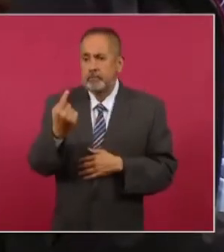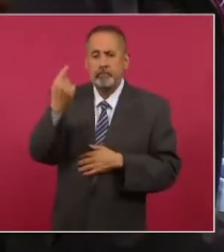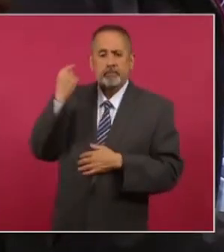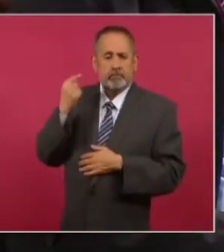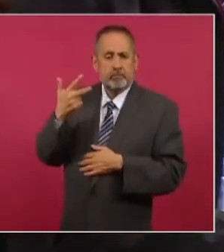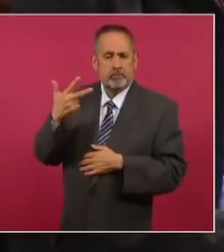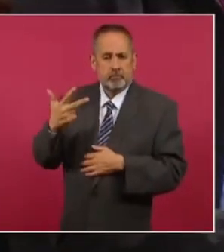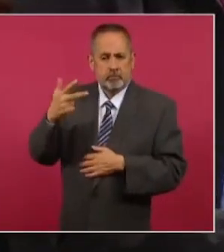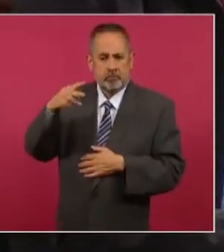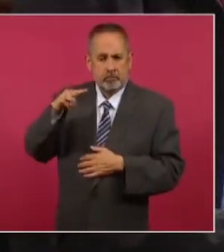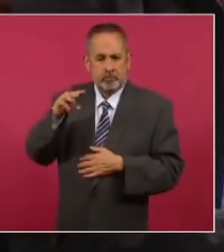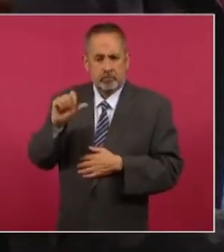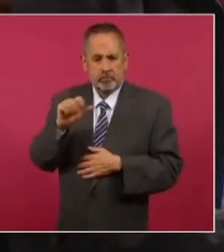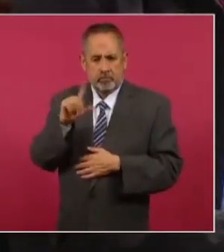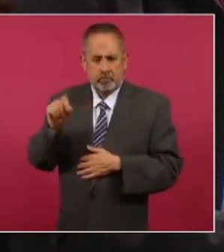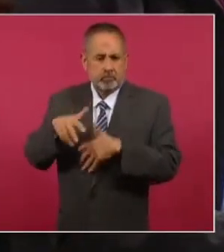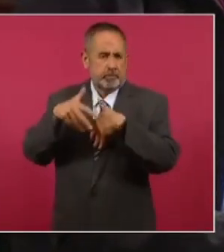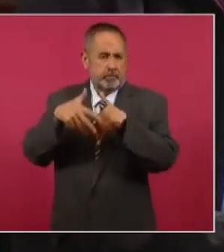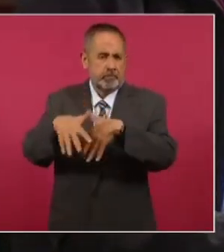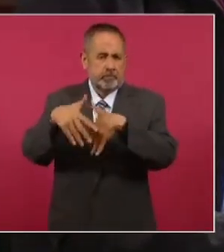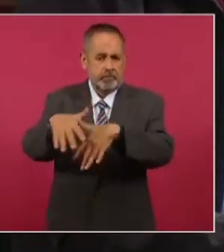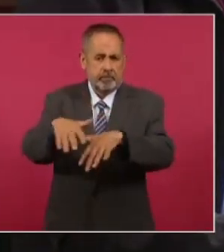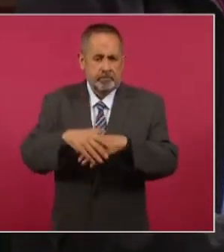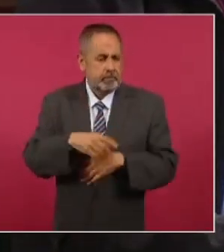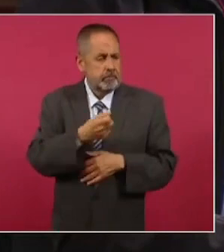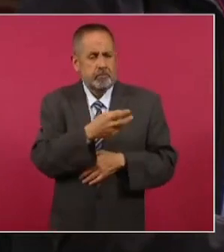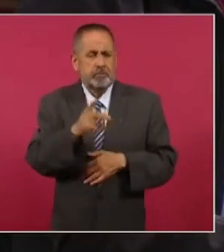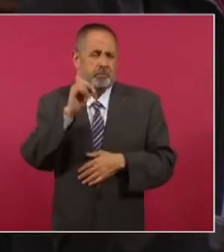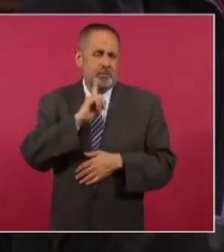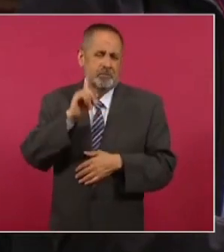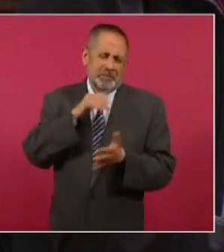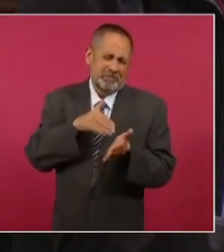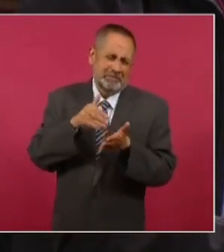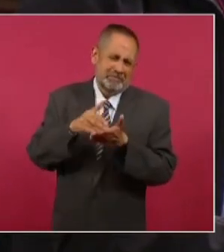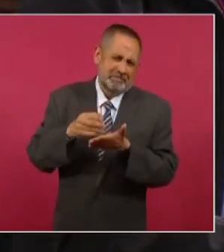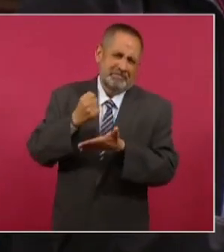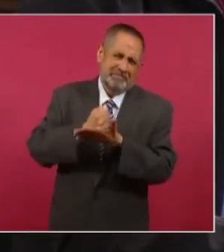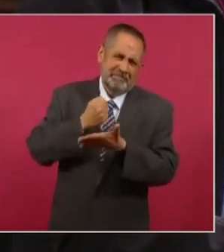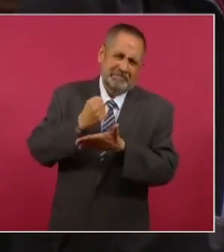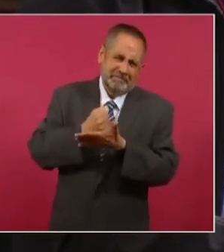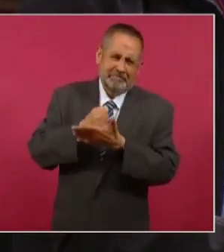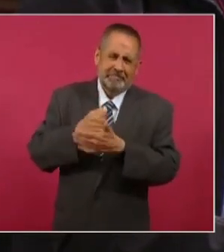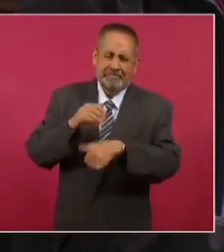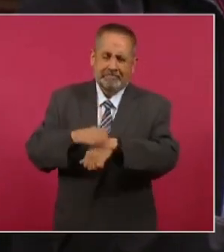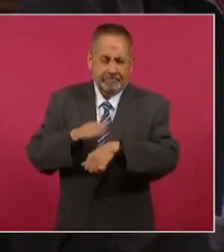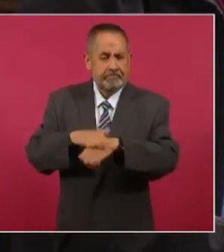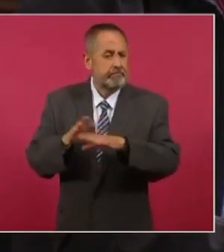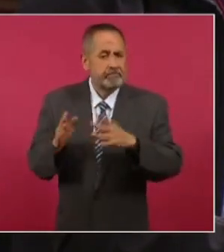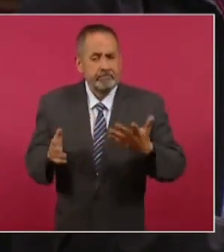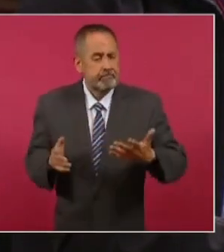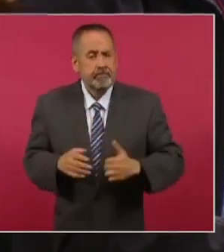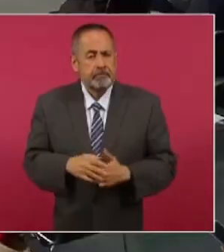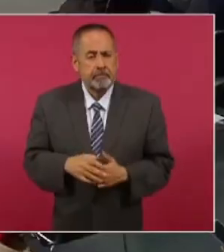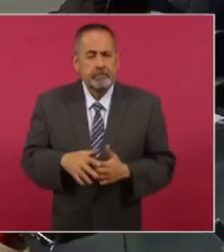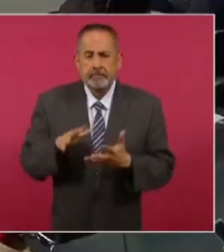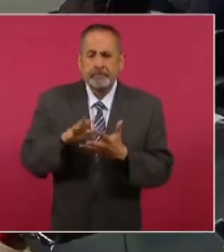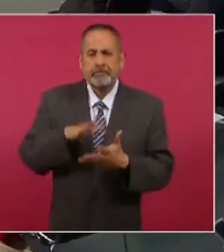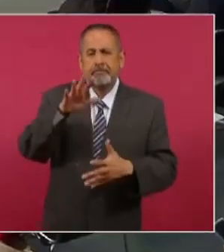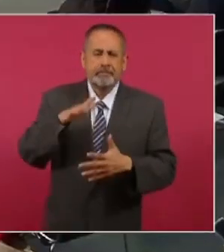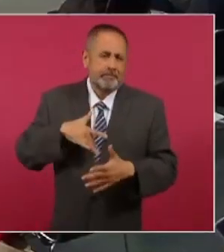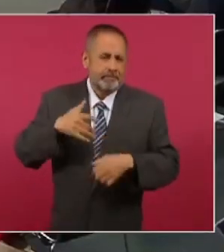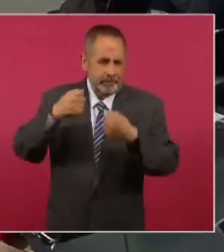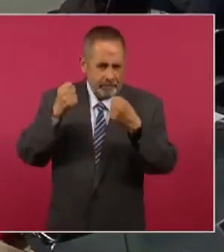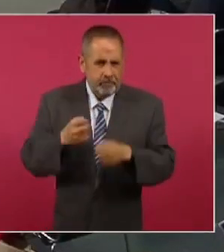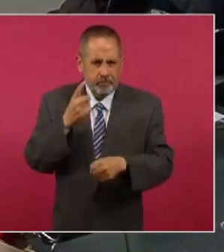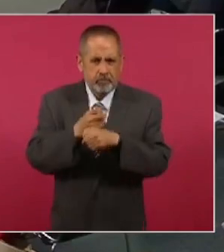8 de marzo varias fueron las exigencias de miles de mujeres que participaron entre ellas pues mayor seguridad